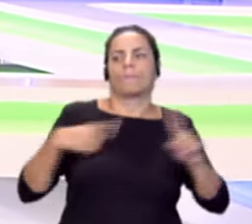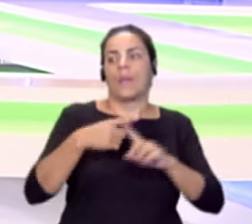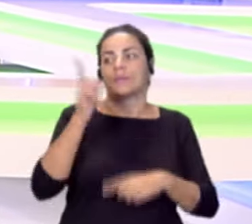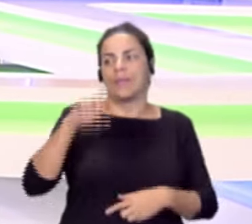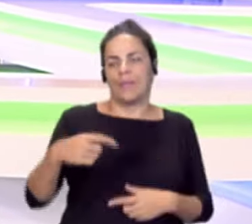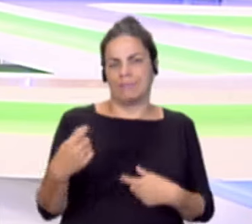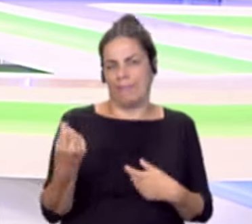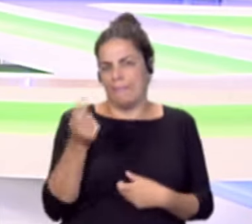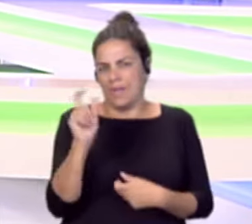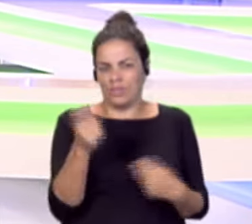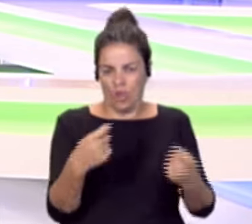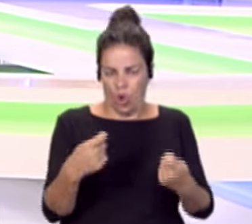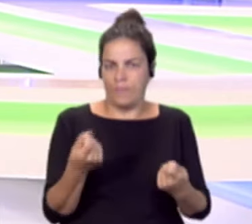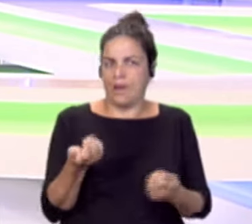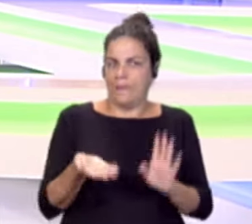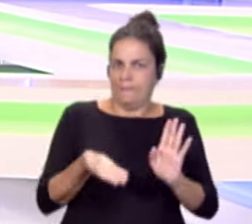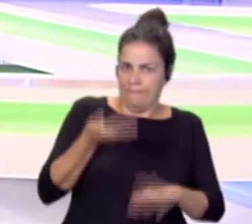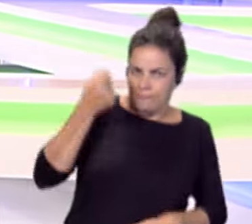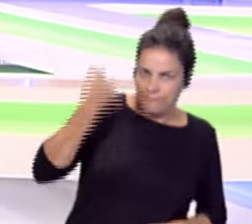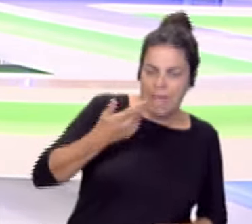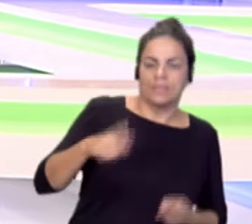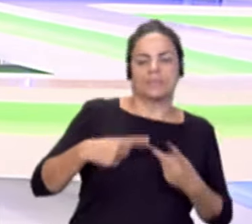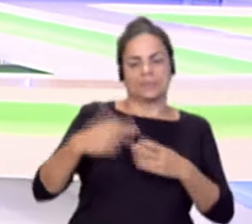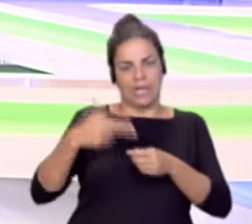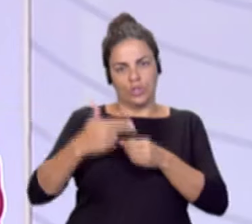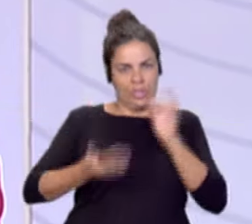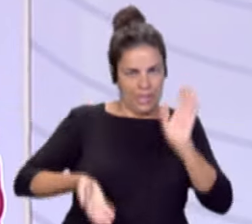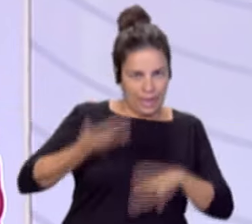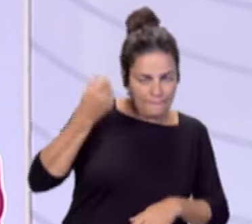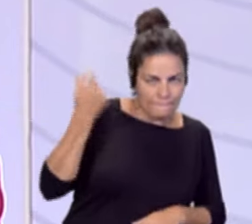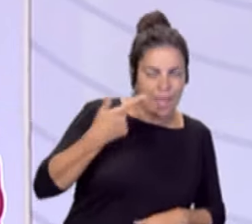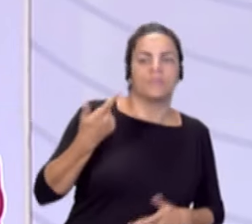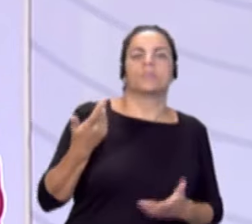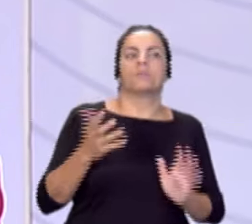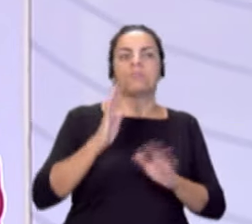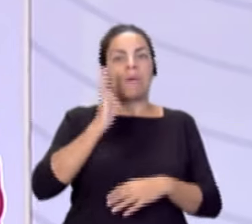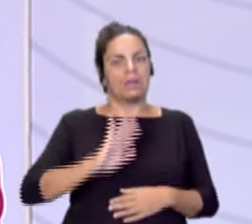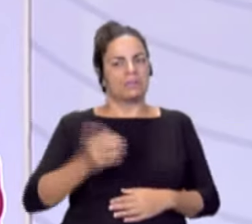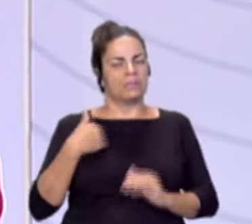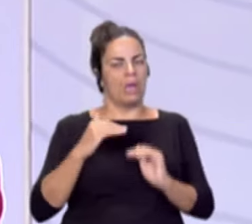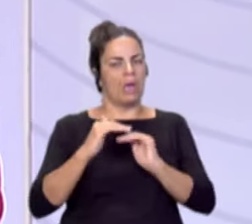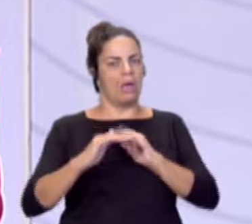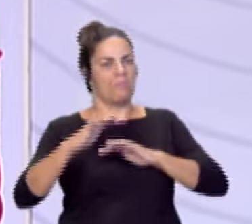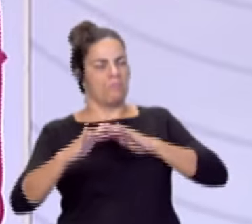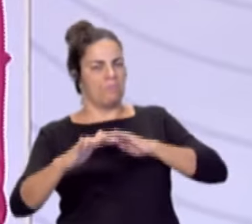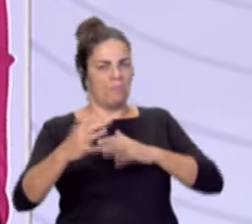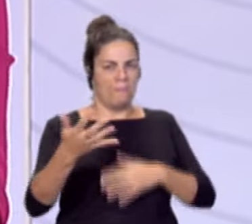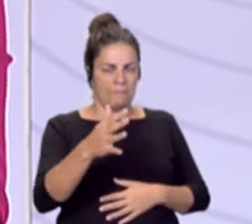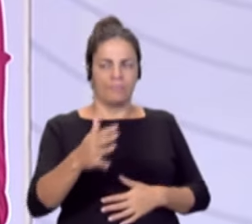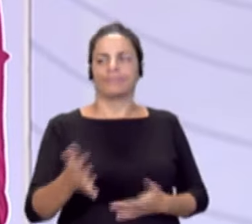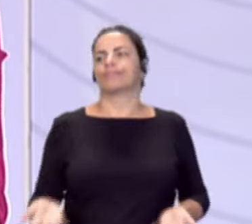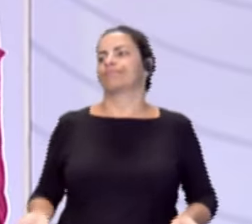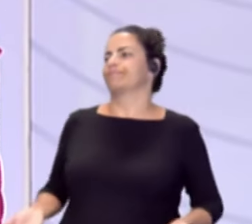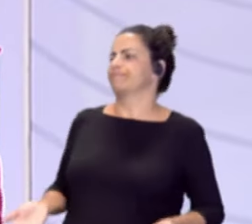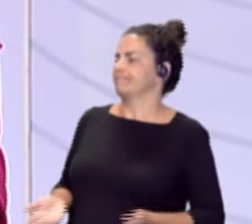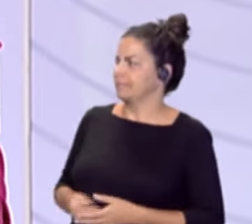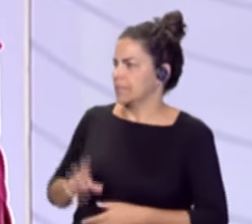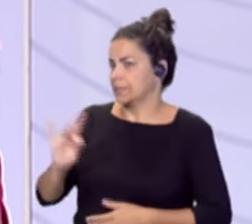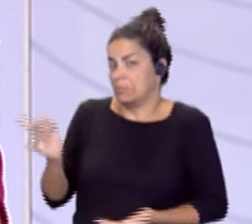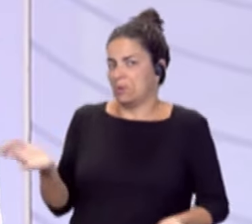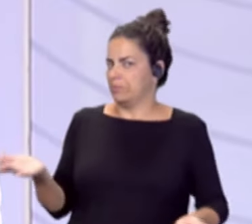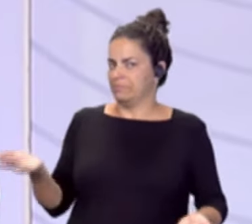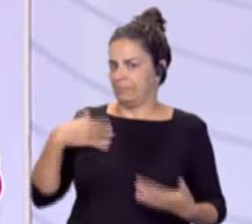mucho más cara, el coste de la gasolina, ¿no? Bueno, parece que se ha moderado un poquitito. Bueno, ya, pero es que yo eso no lo noto. O sea, quiero decir,